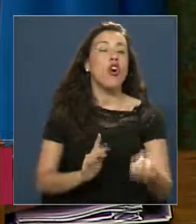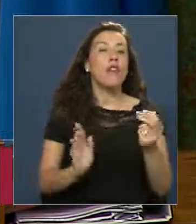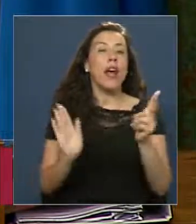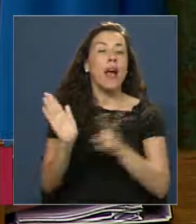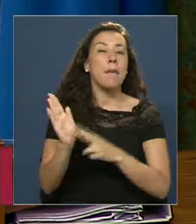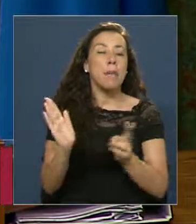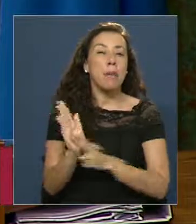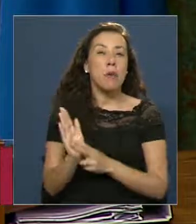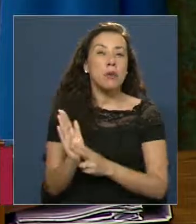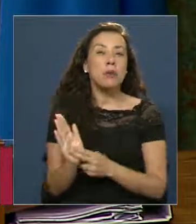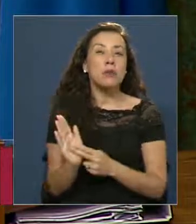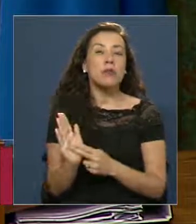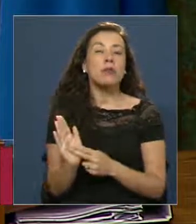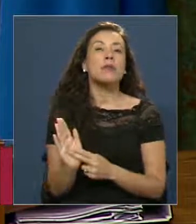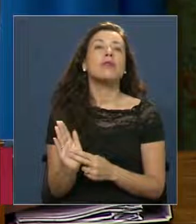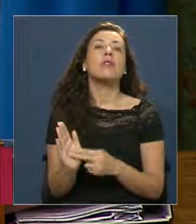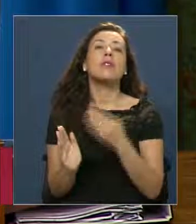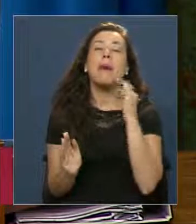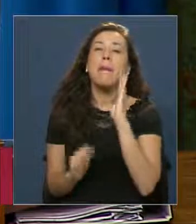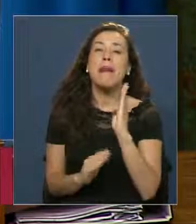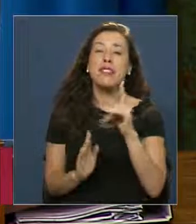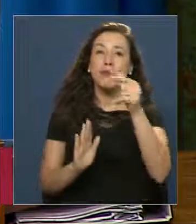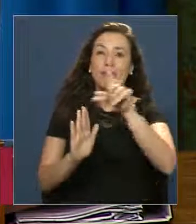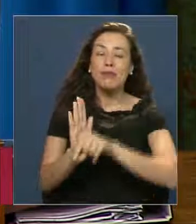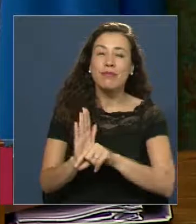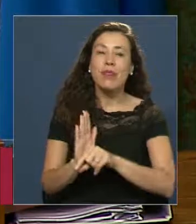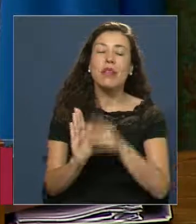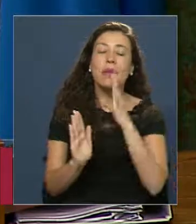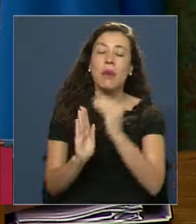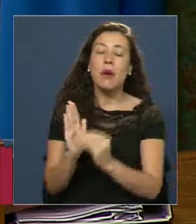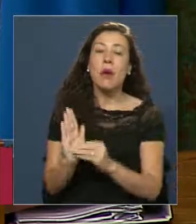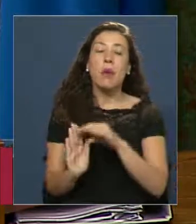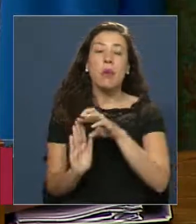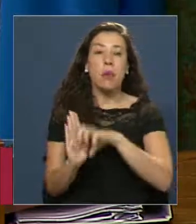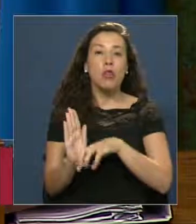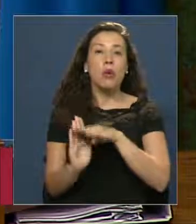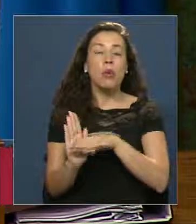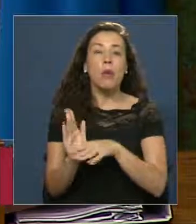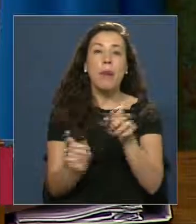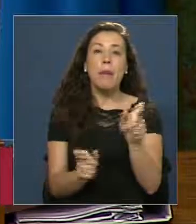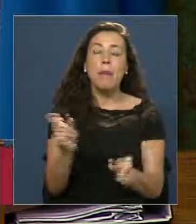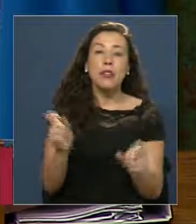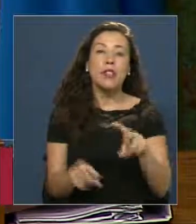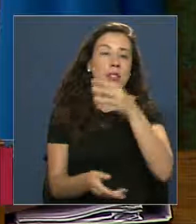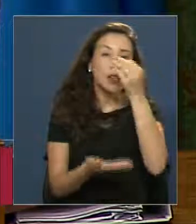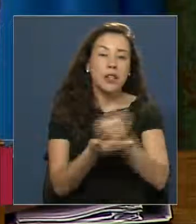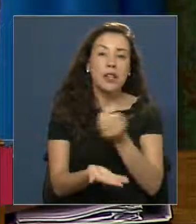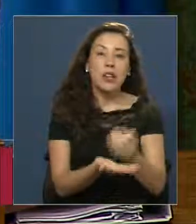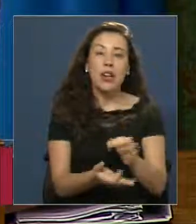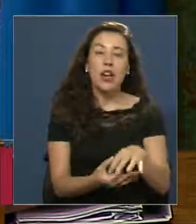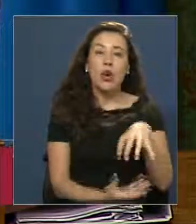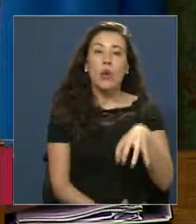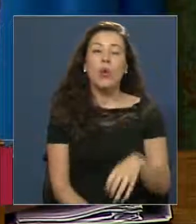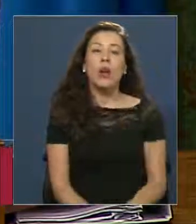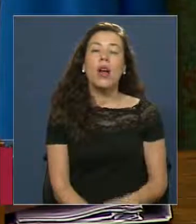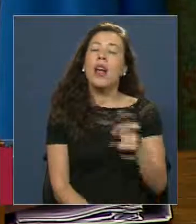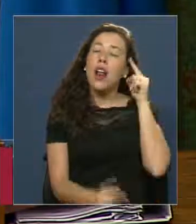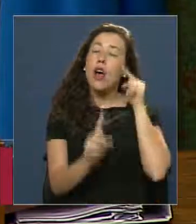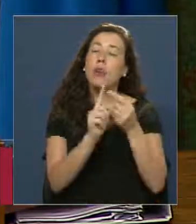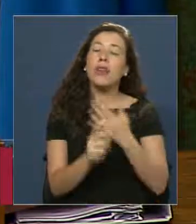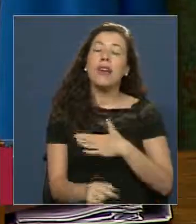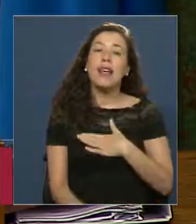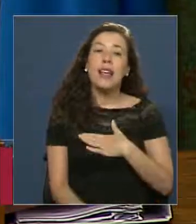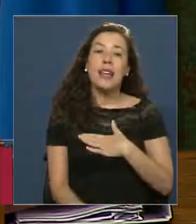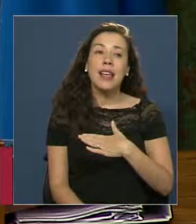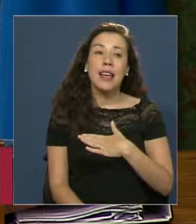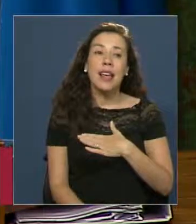y públicos, para que incluyan a todos aquellos proyectos o programas de personas sin fines de lucro que tengan por finalidad,